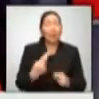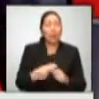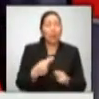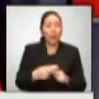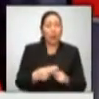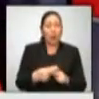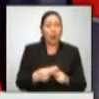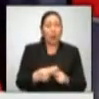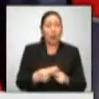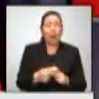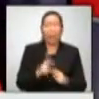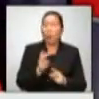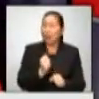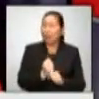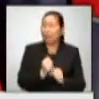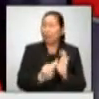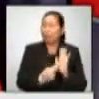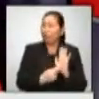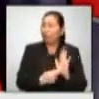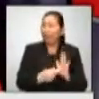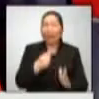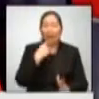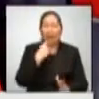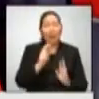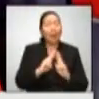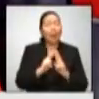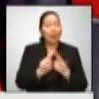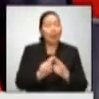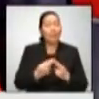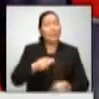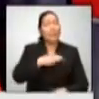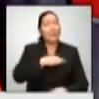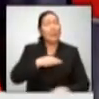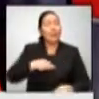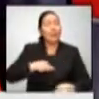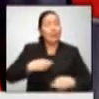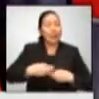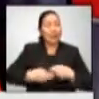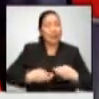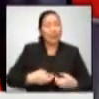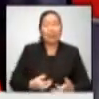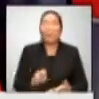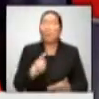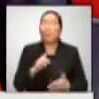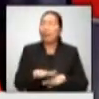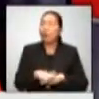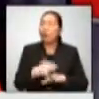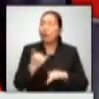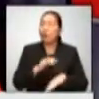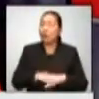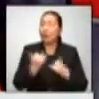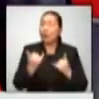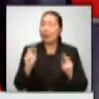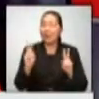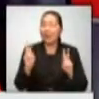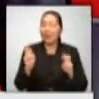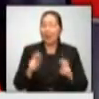denominación. Durante sus labores de representación dijo que se reunirá con el ministro de la producción, Pedro Lecha, para tratar el tema.